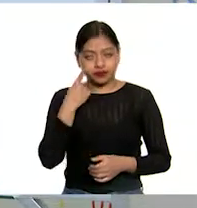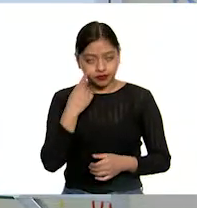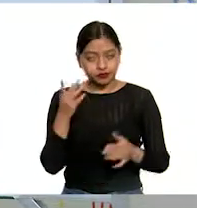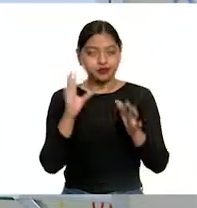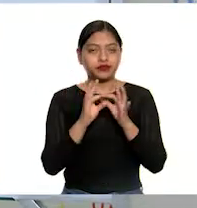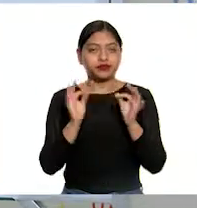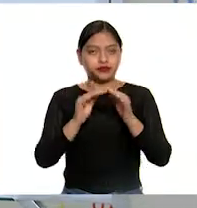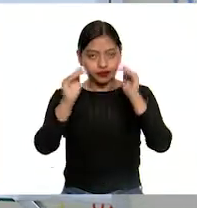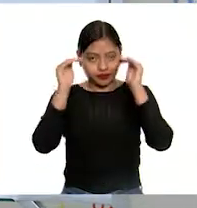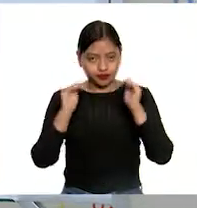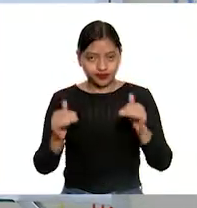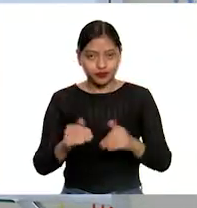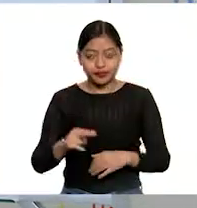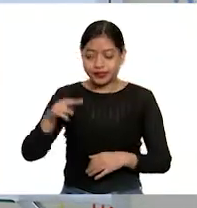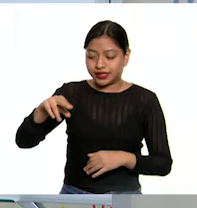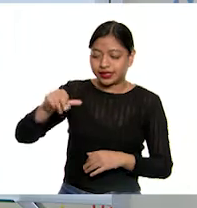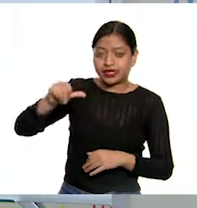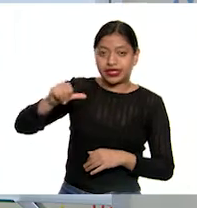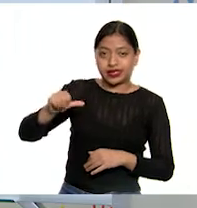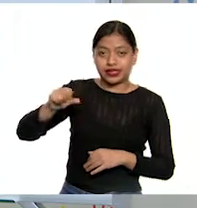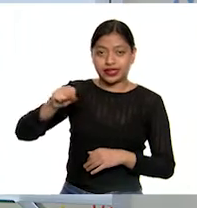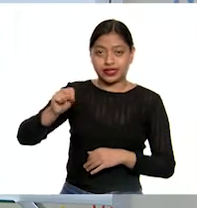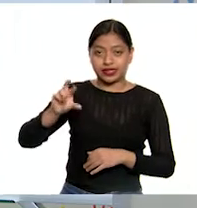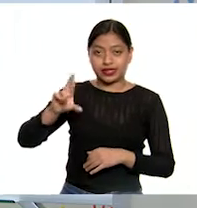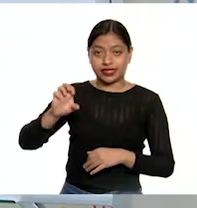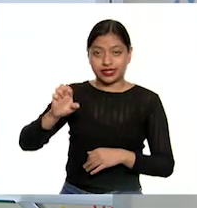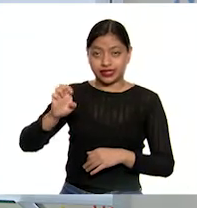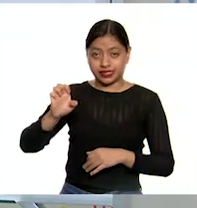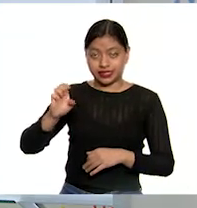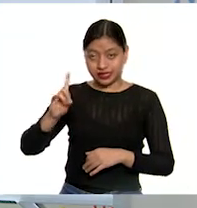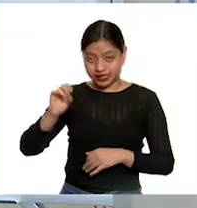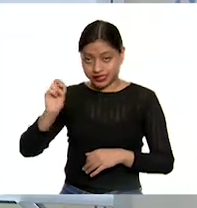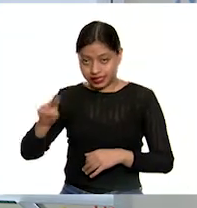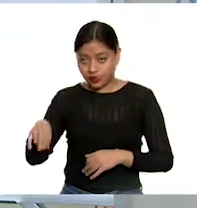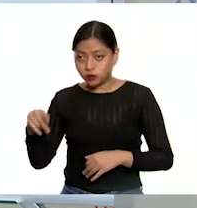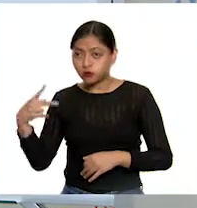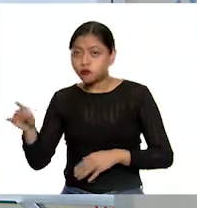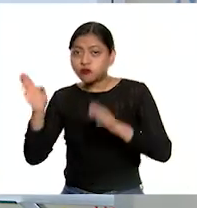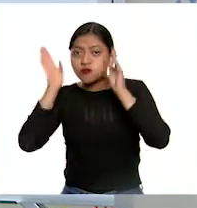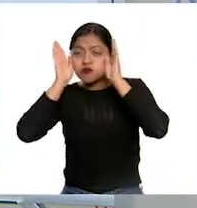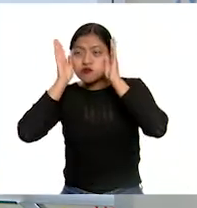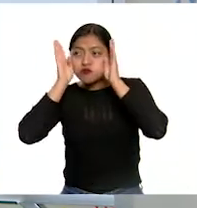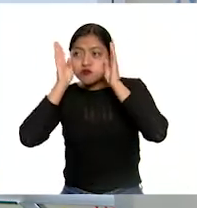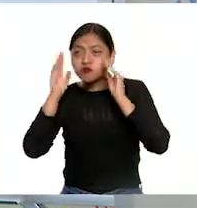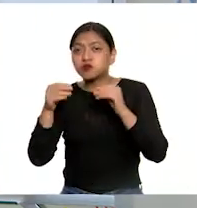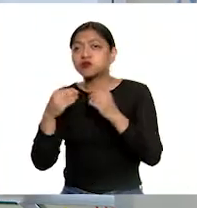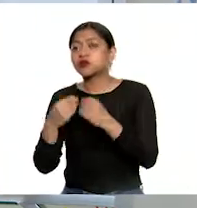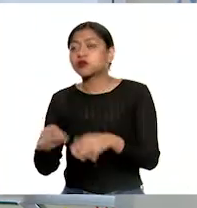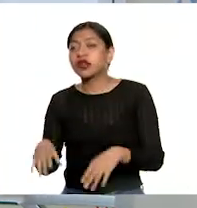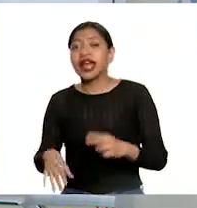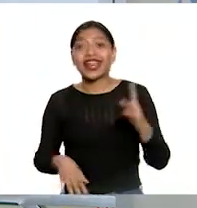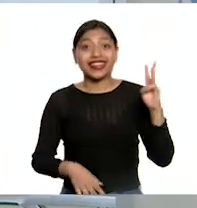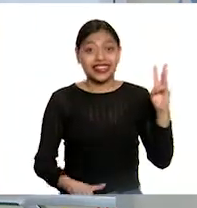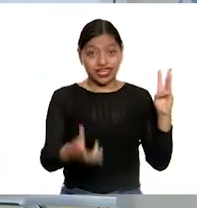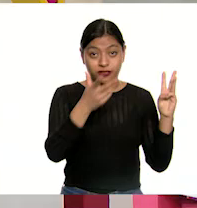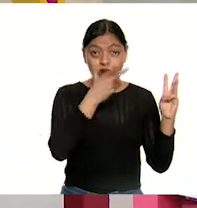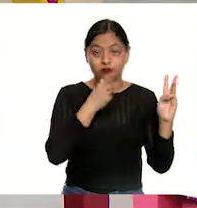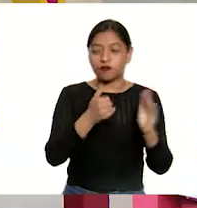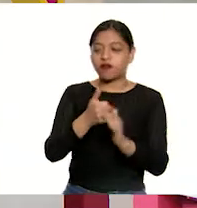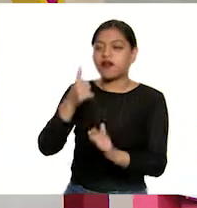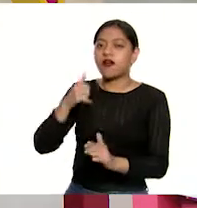así: Nasreddin había perdido a su burro. 3 hombres se lo